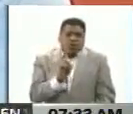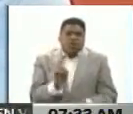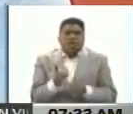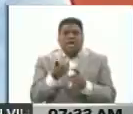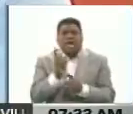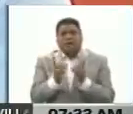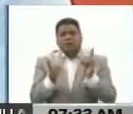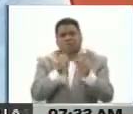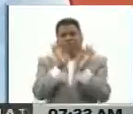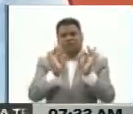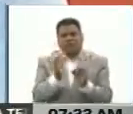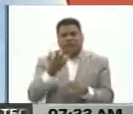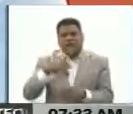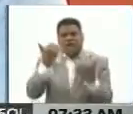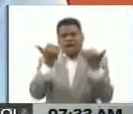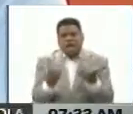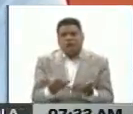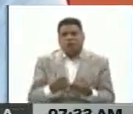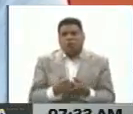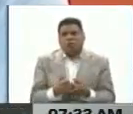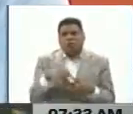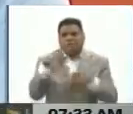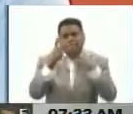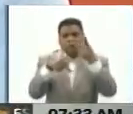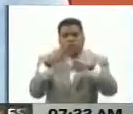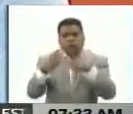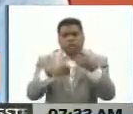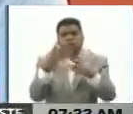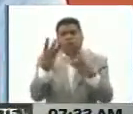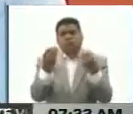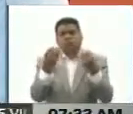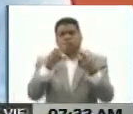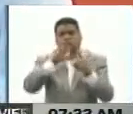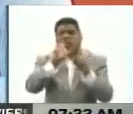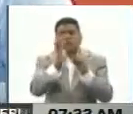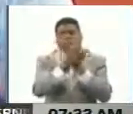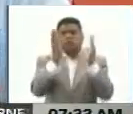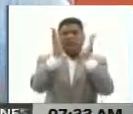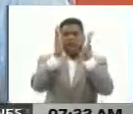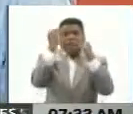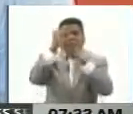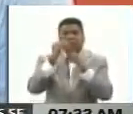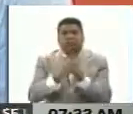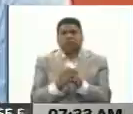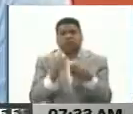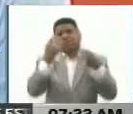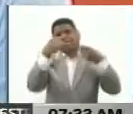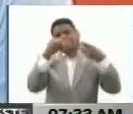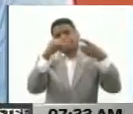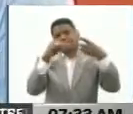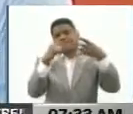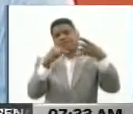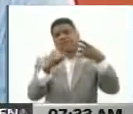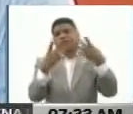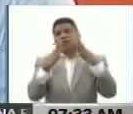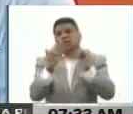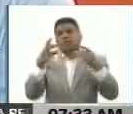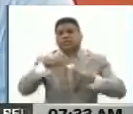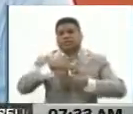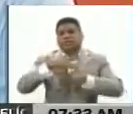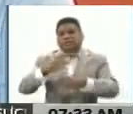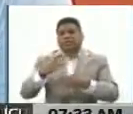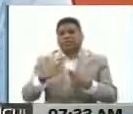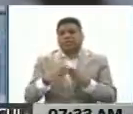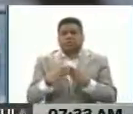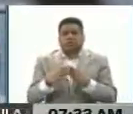ahora, que es la hiperproducción cultural y la atención cultural que se hacen desde distintas iniciativas en el país, desde el punto de vista